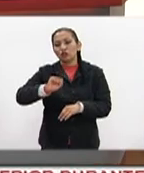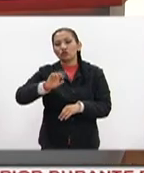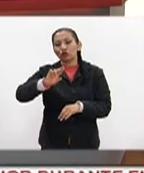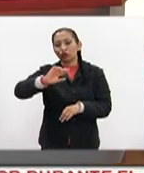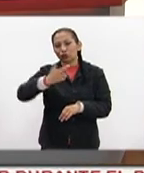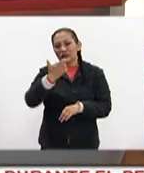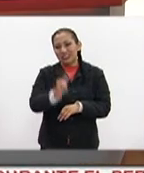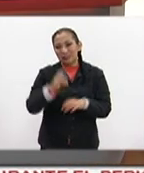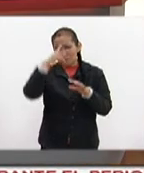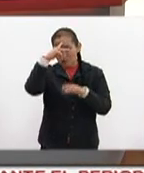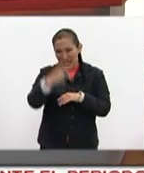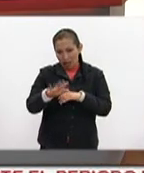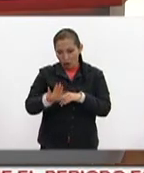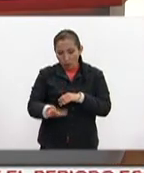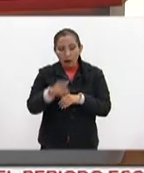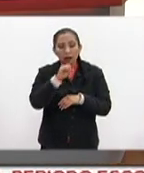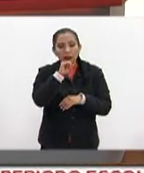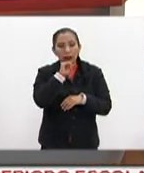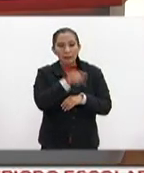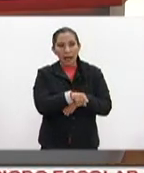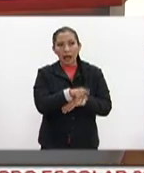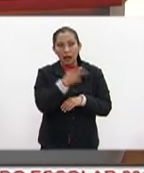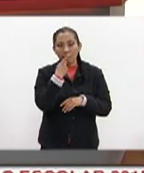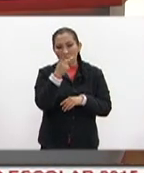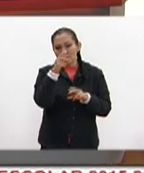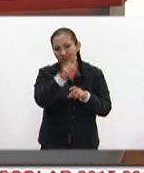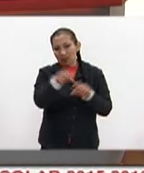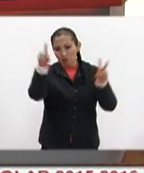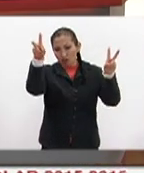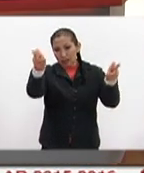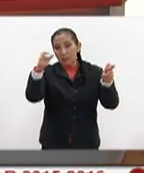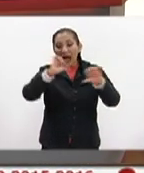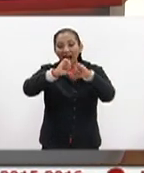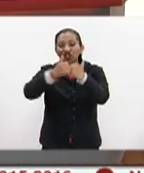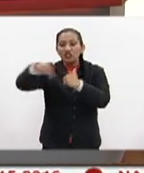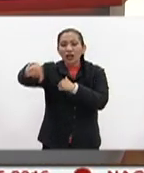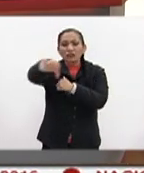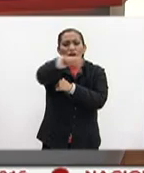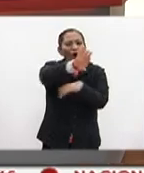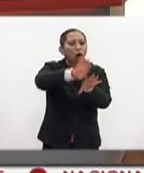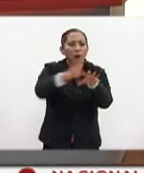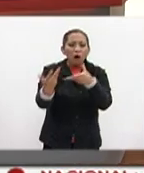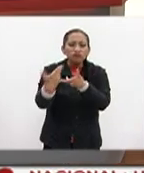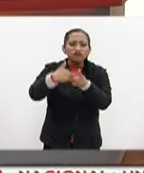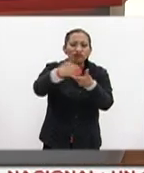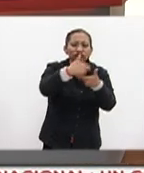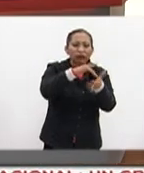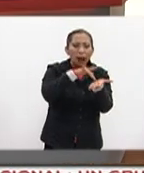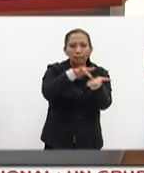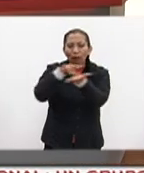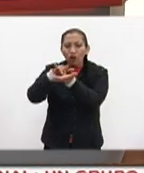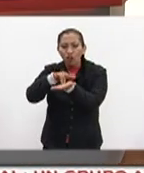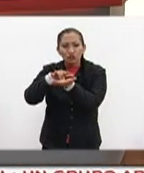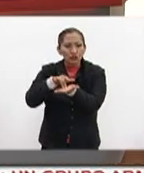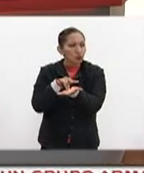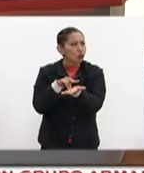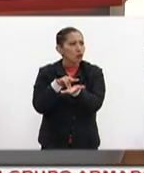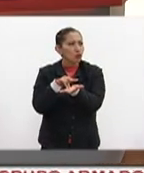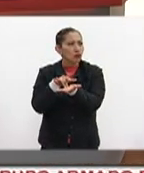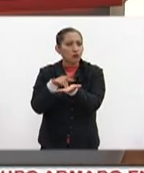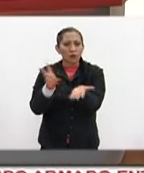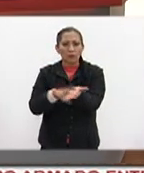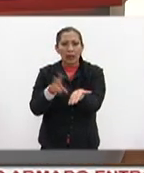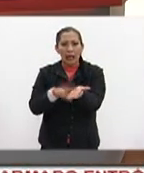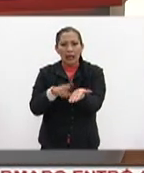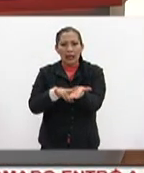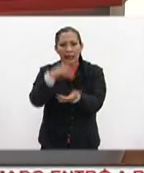México. Y también pues hablaremos precisamente de estas asociaciones, cómo se han sumado estos apoyos y que por supuesto ha valido